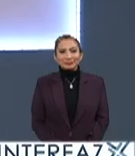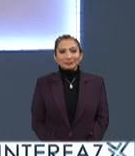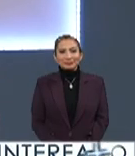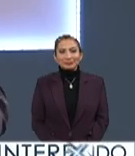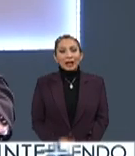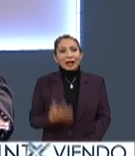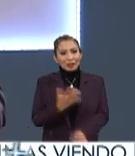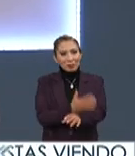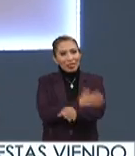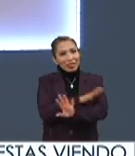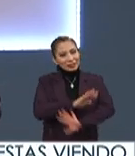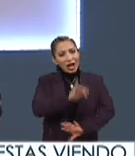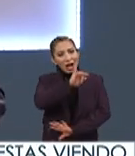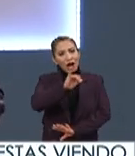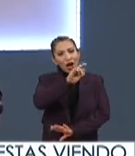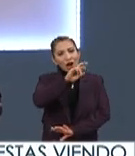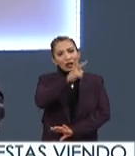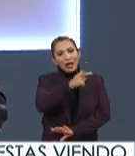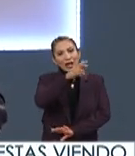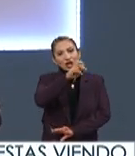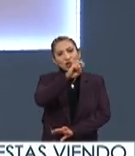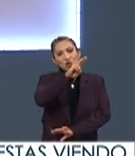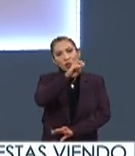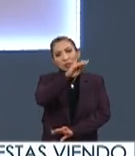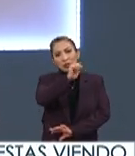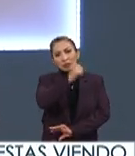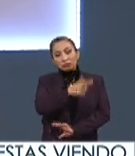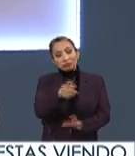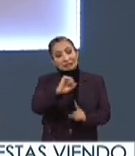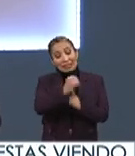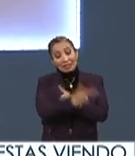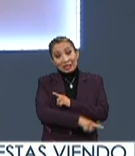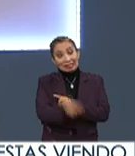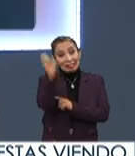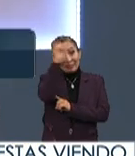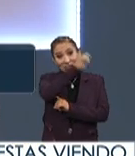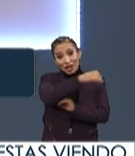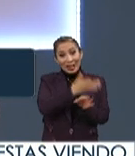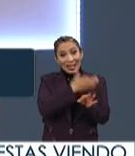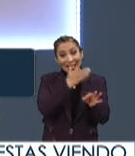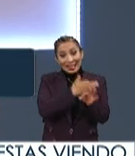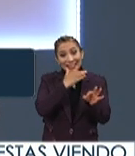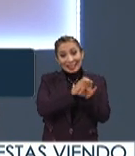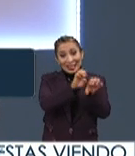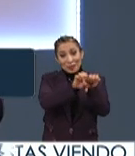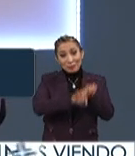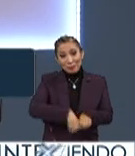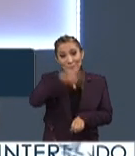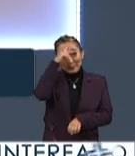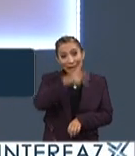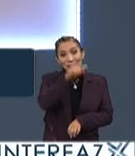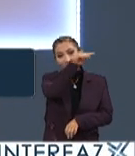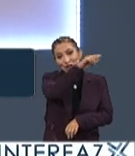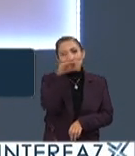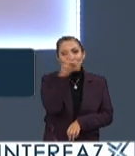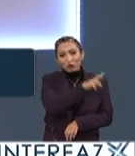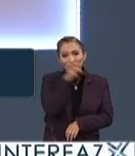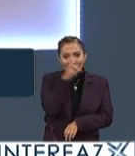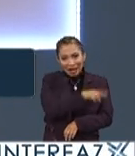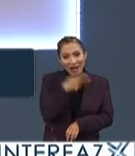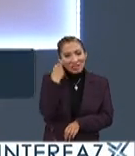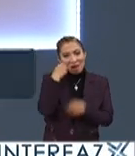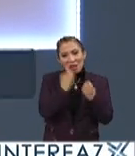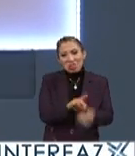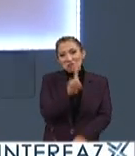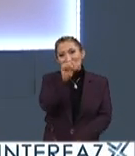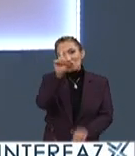Se encuentra con nosotros ya Jorge Rubio, una circunstancia compleja en la que está viviendo la selección de México allá en Rusia. Vamos